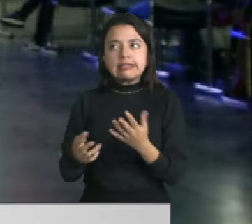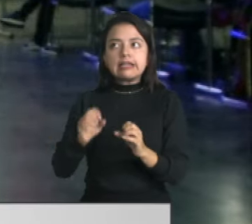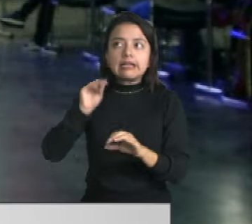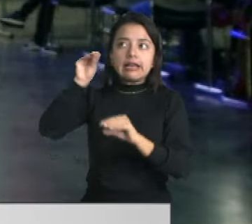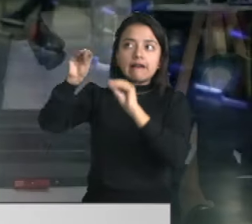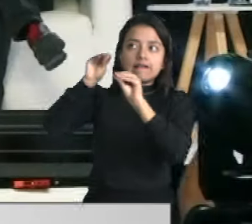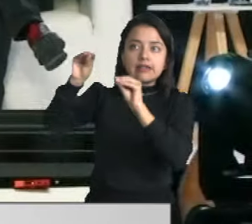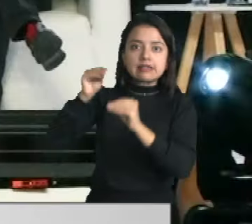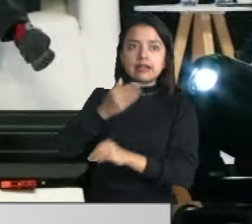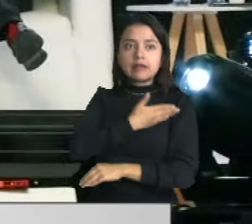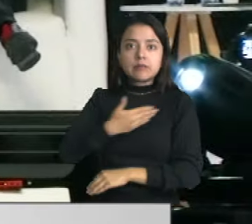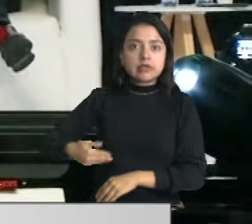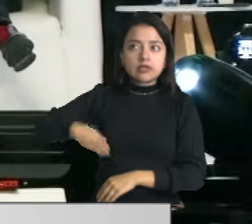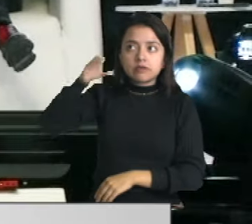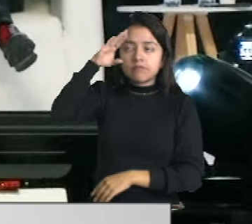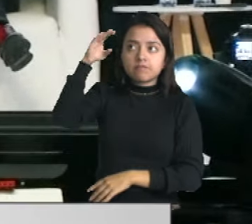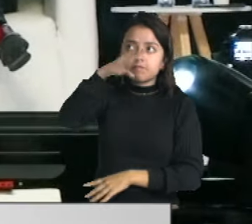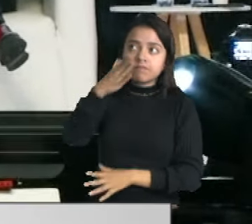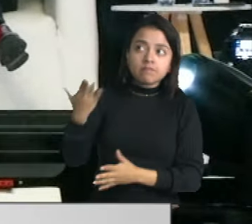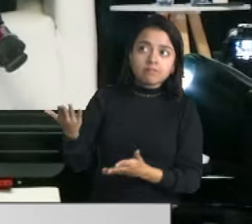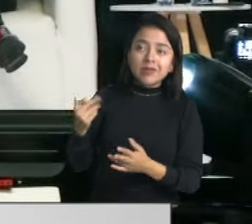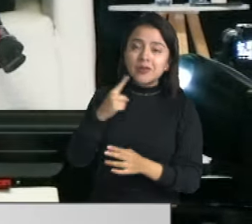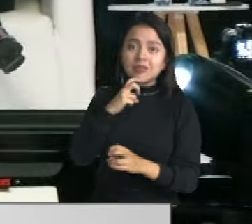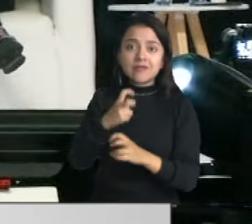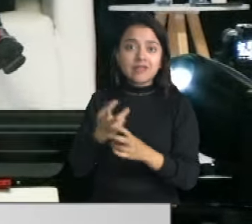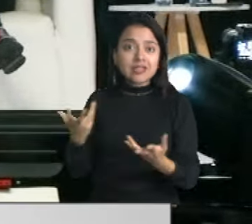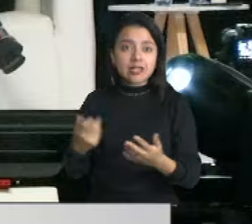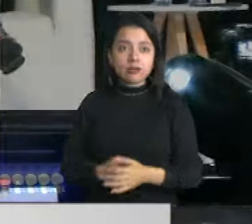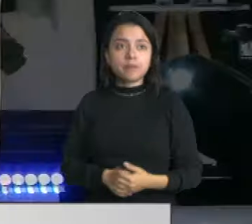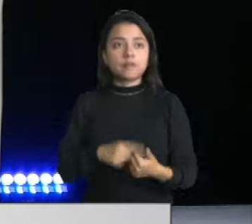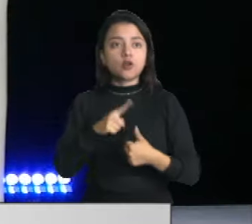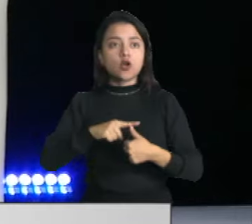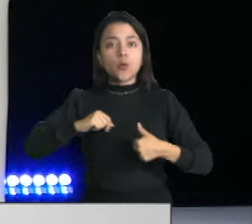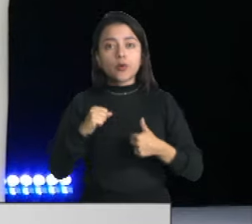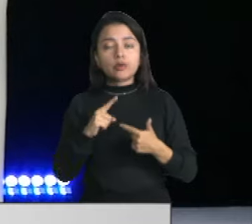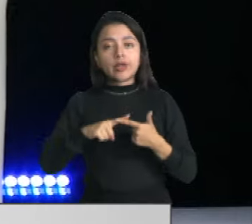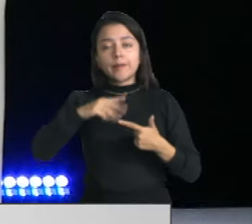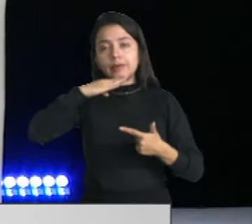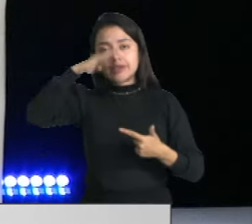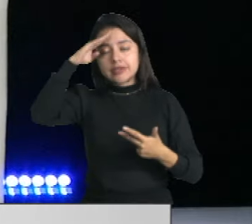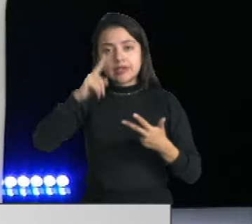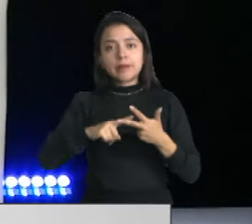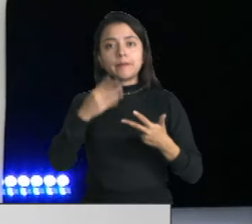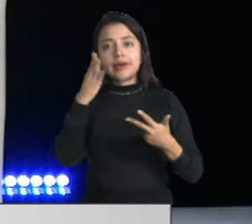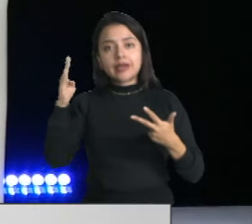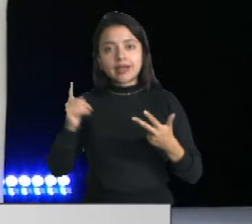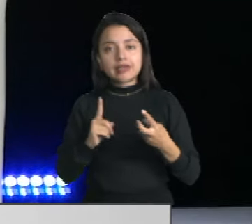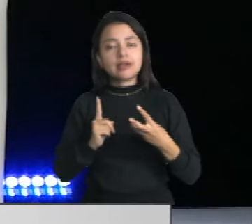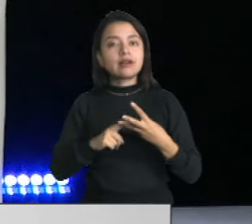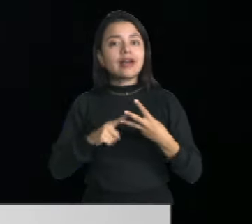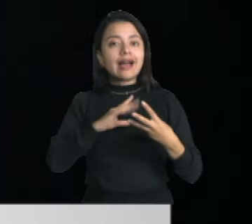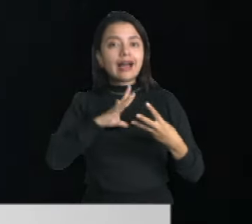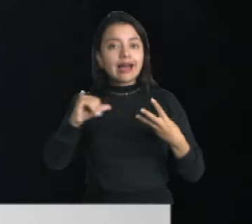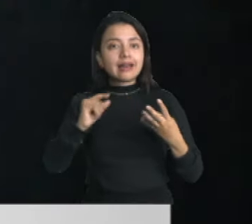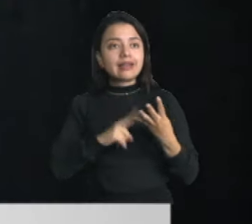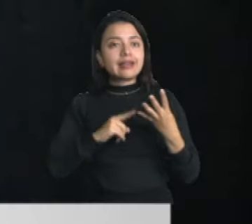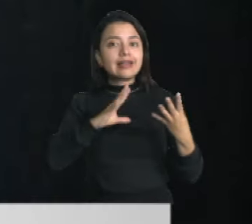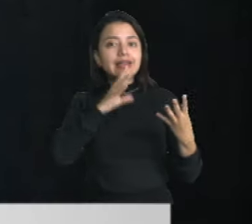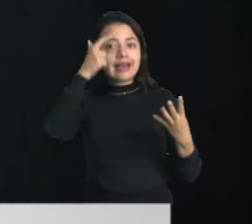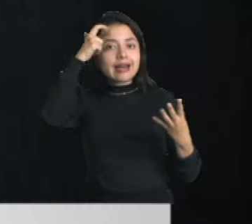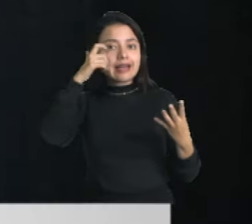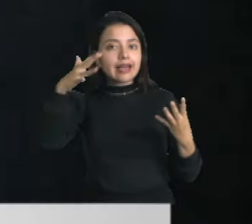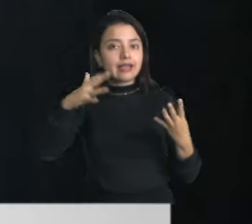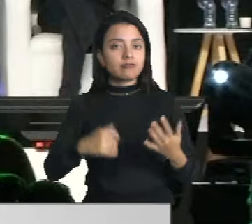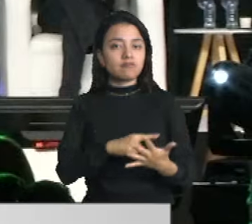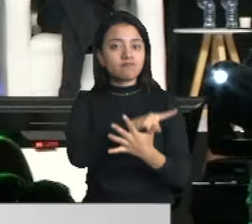Petro. Los alcaldes de Bogotá, Medellín, Barranquilla, Cali y Cartagena se expresaron resignados en que